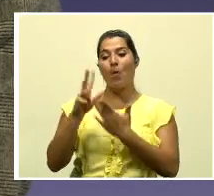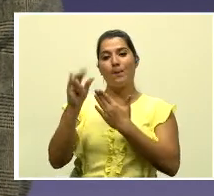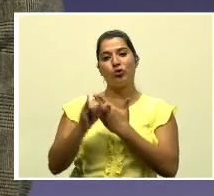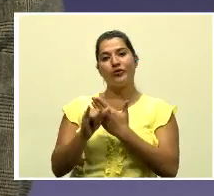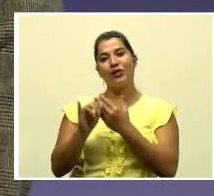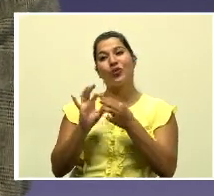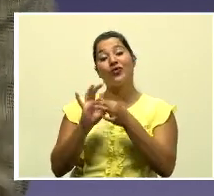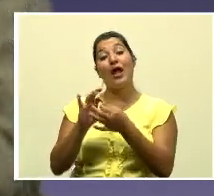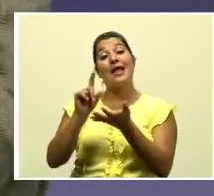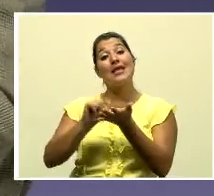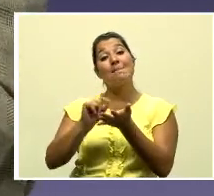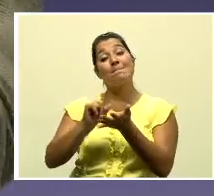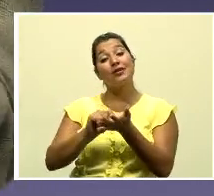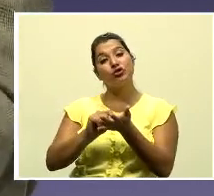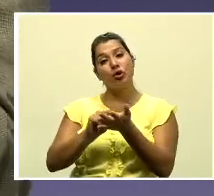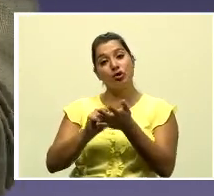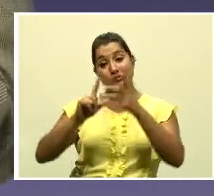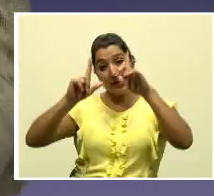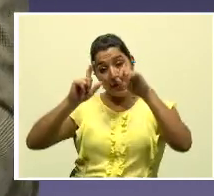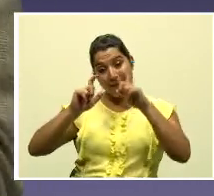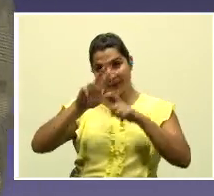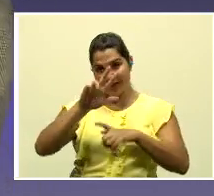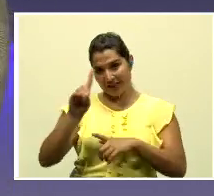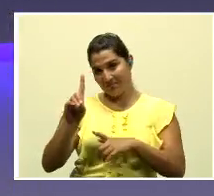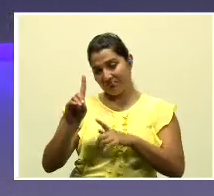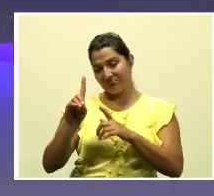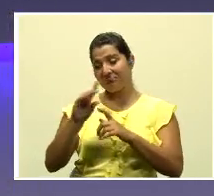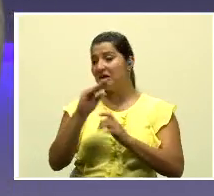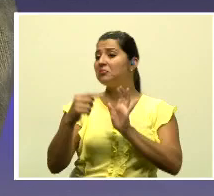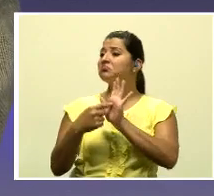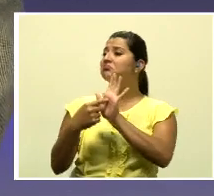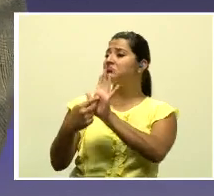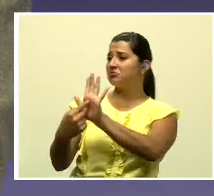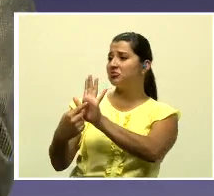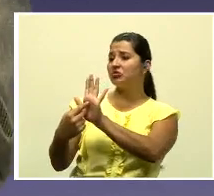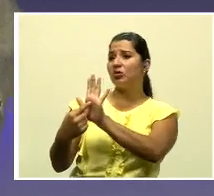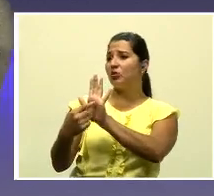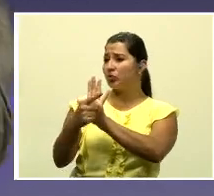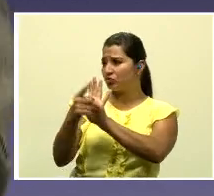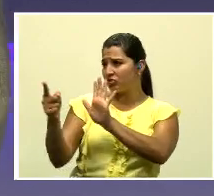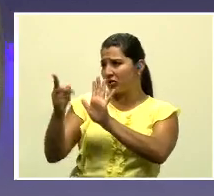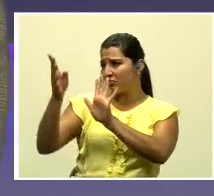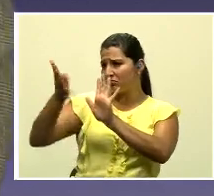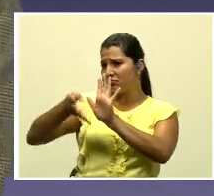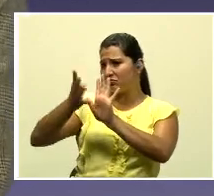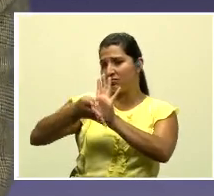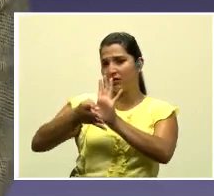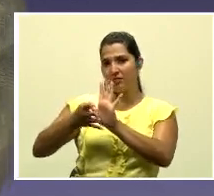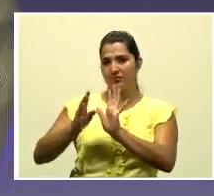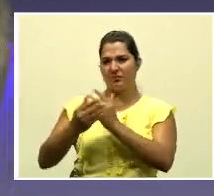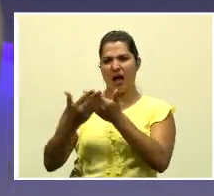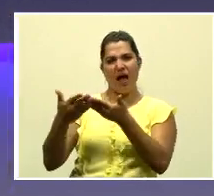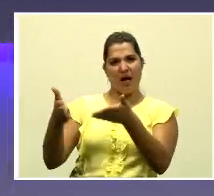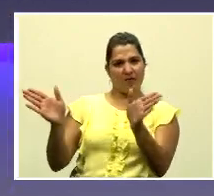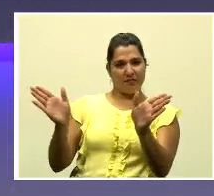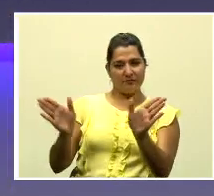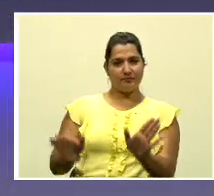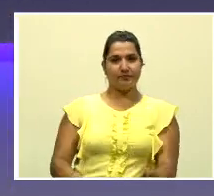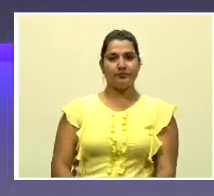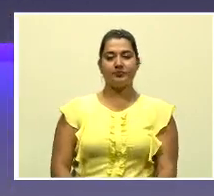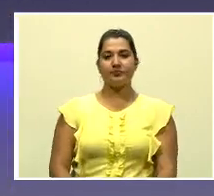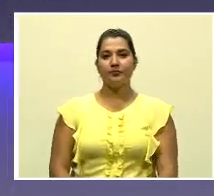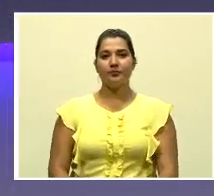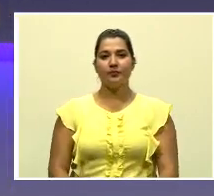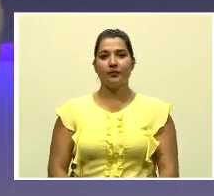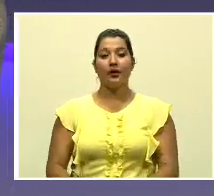impresión de cámara 3D y lo puso al público para que pudieran bajar los archivos abierto, sí, open source, como que llaman.